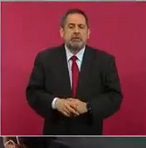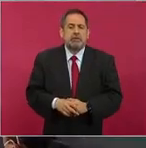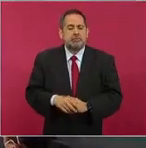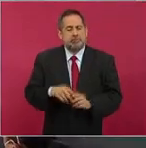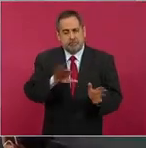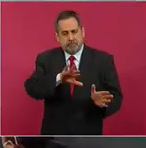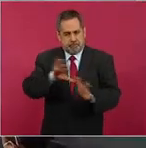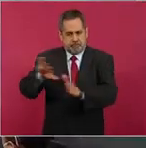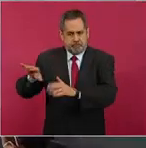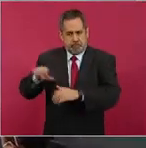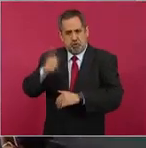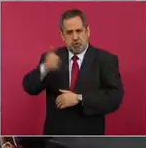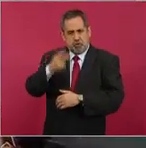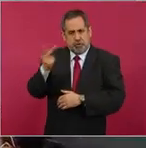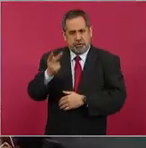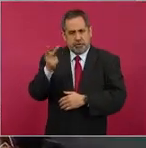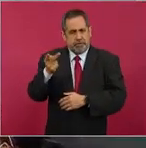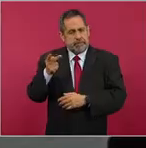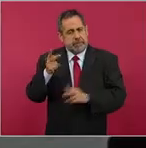tema,